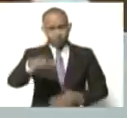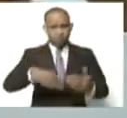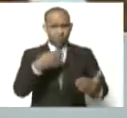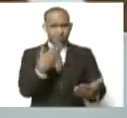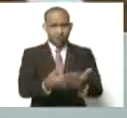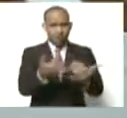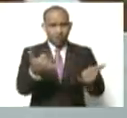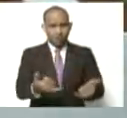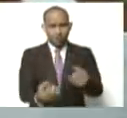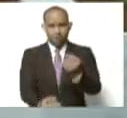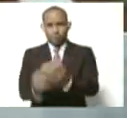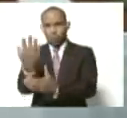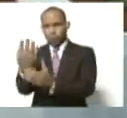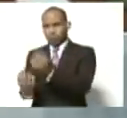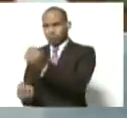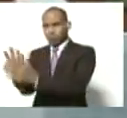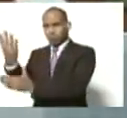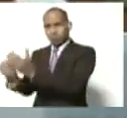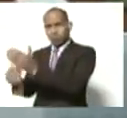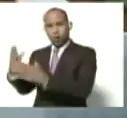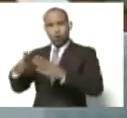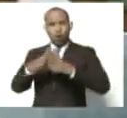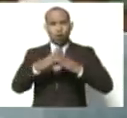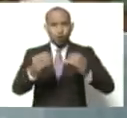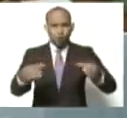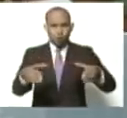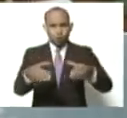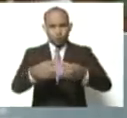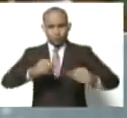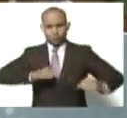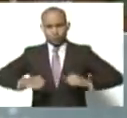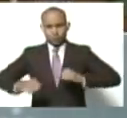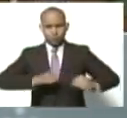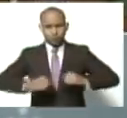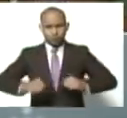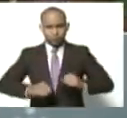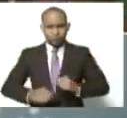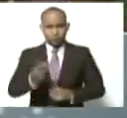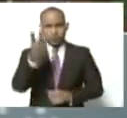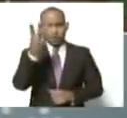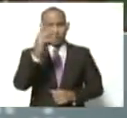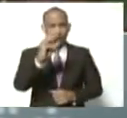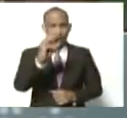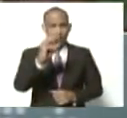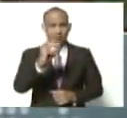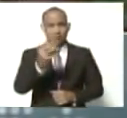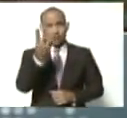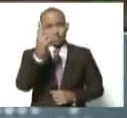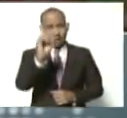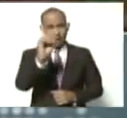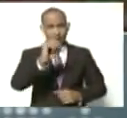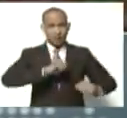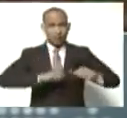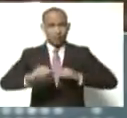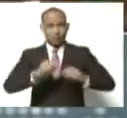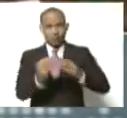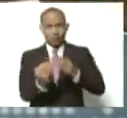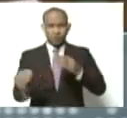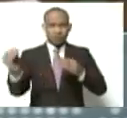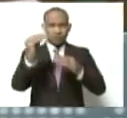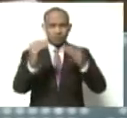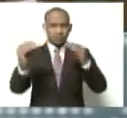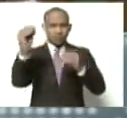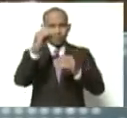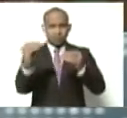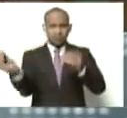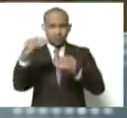hemos ido activando todos los equipos promotores de los ya más de 30 movimientos que hemos ido activando. El